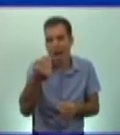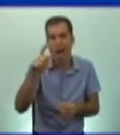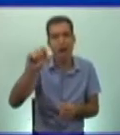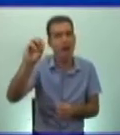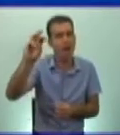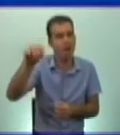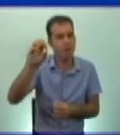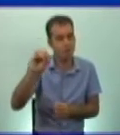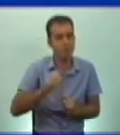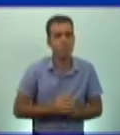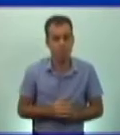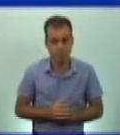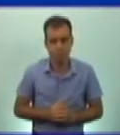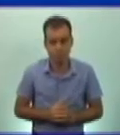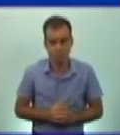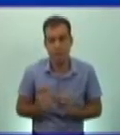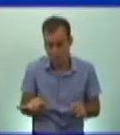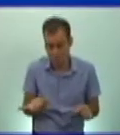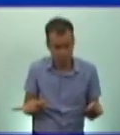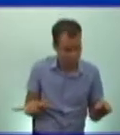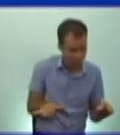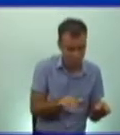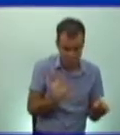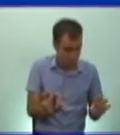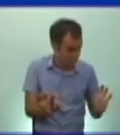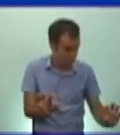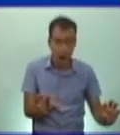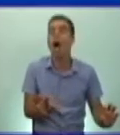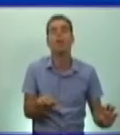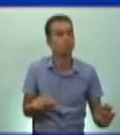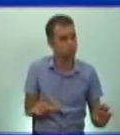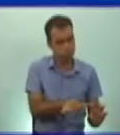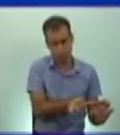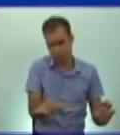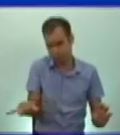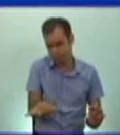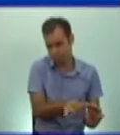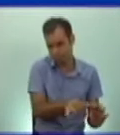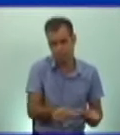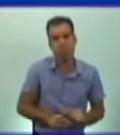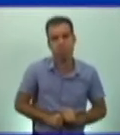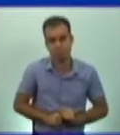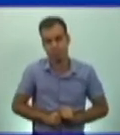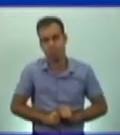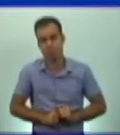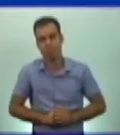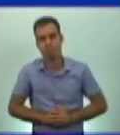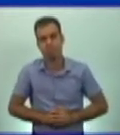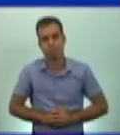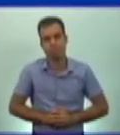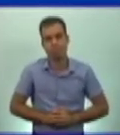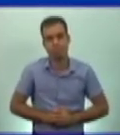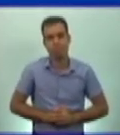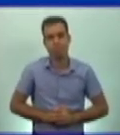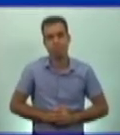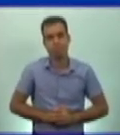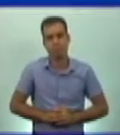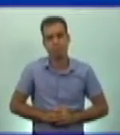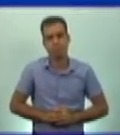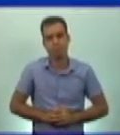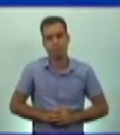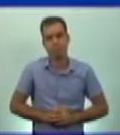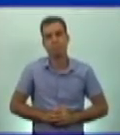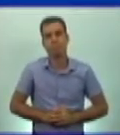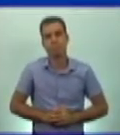cantidad de átomos de hidrógeno en los reaccionantes y en los productos, y de oxígeno en los reaccionantes y en los productos.